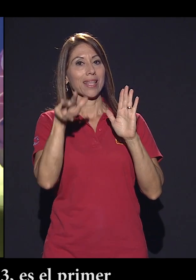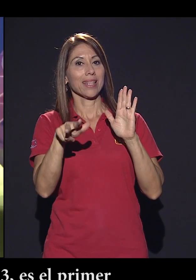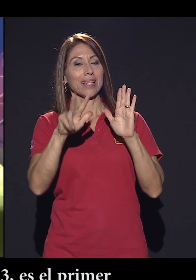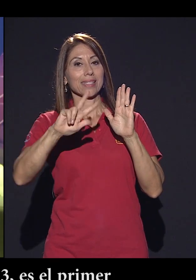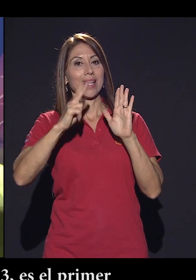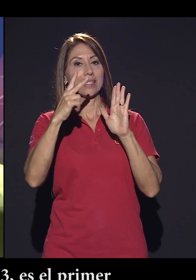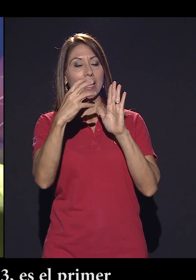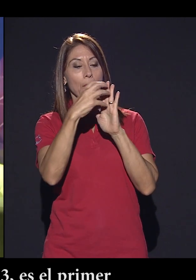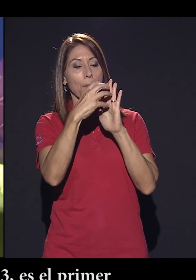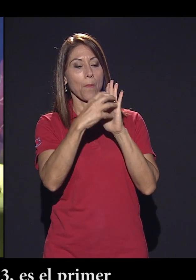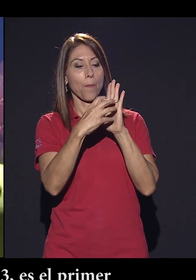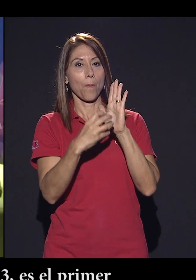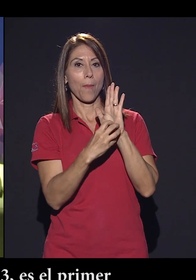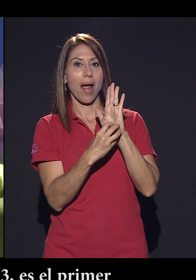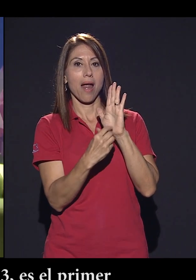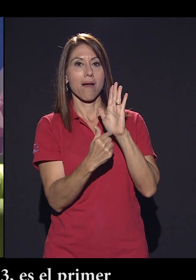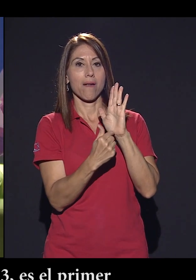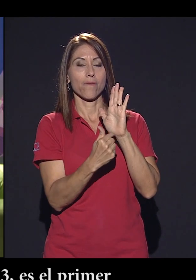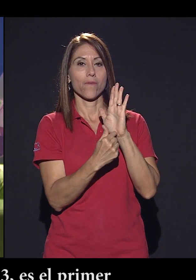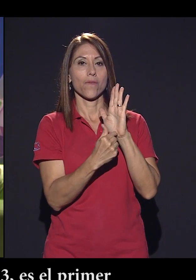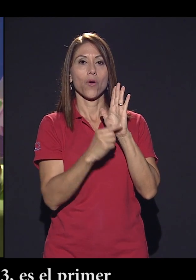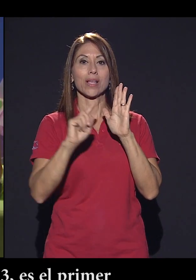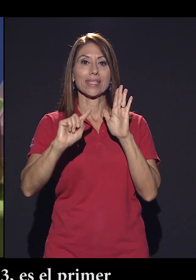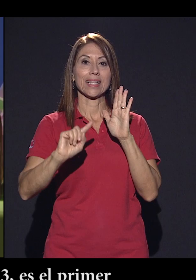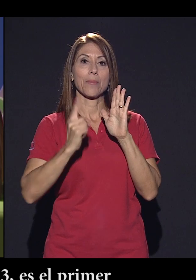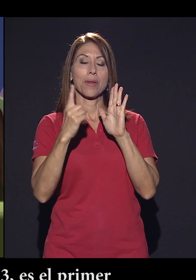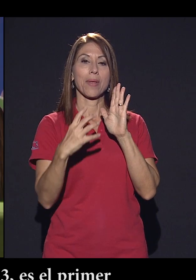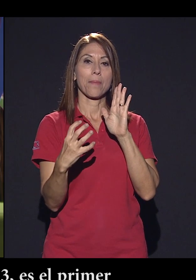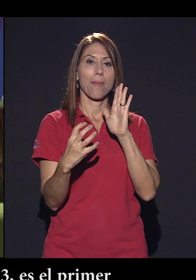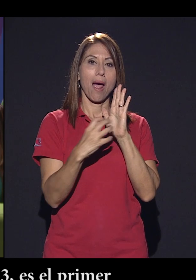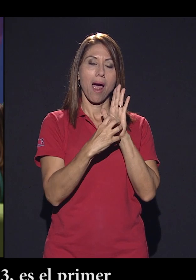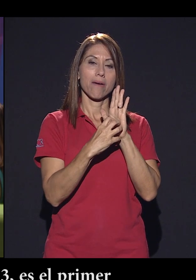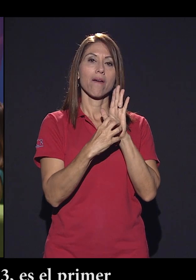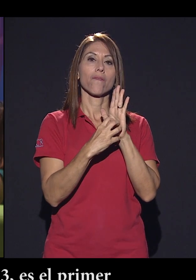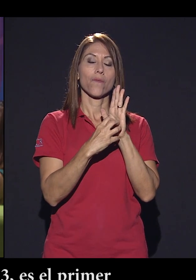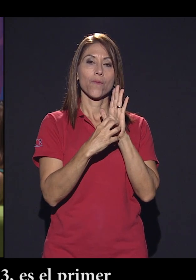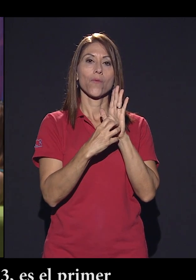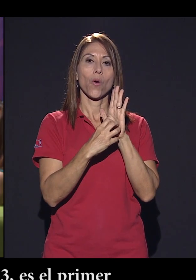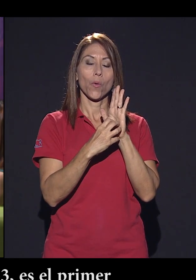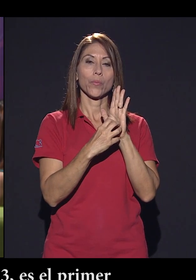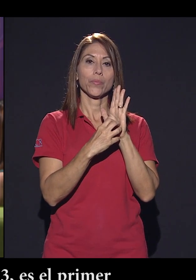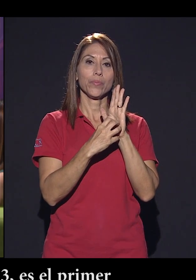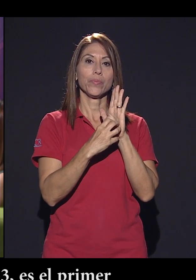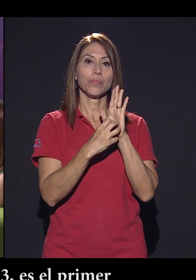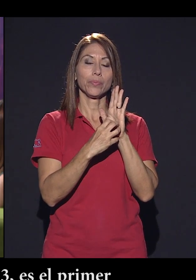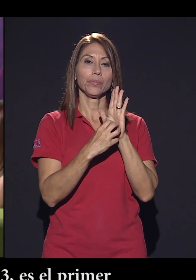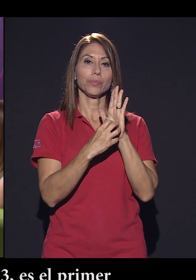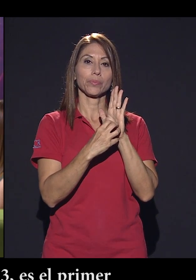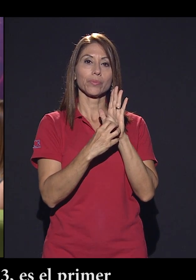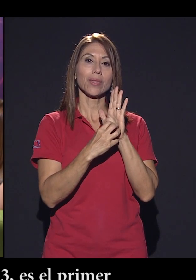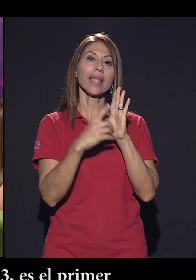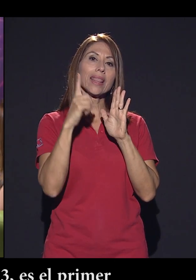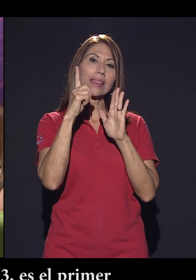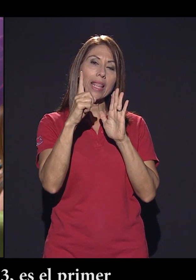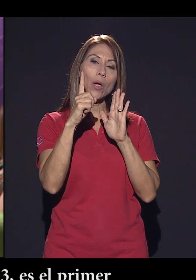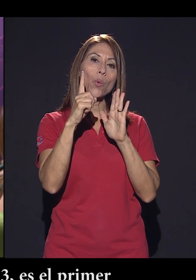33 es el primer párrafo de alguna